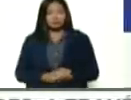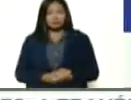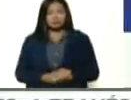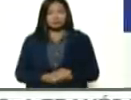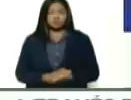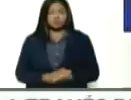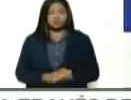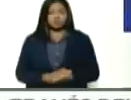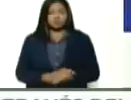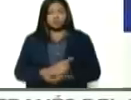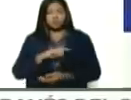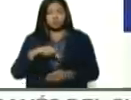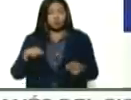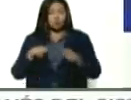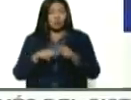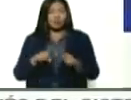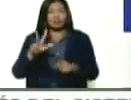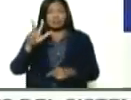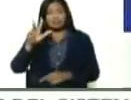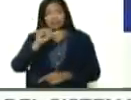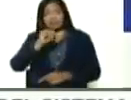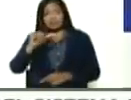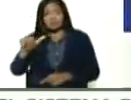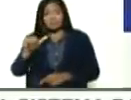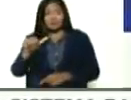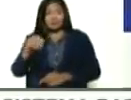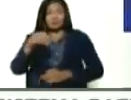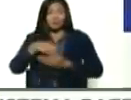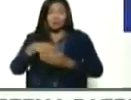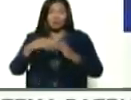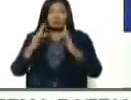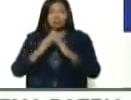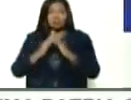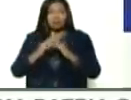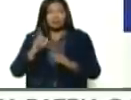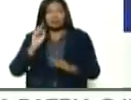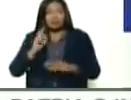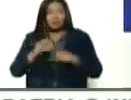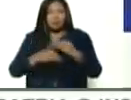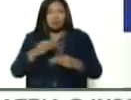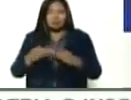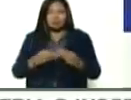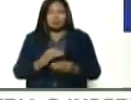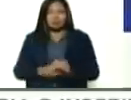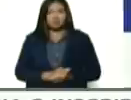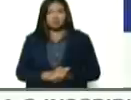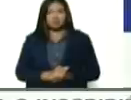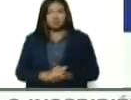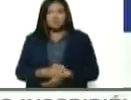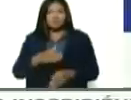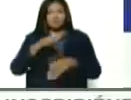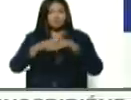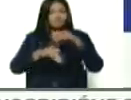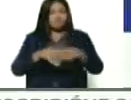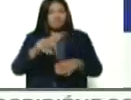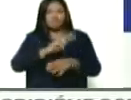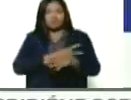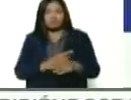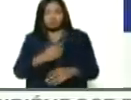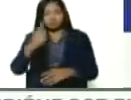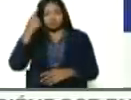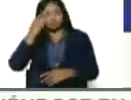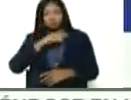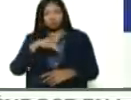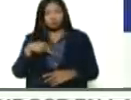estuvimos tres semanas en cuarentena era necesario para mirar salirle al paso con fuerza llegó un día que